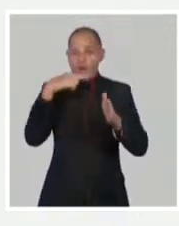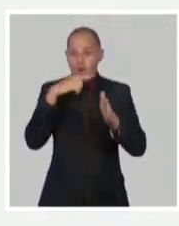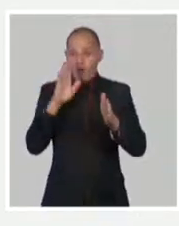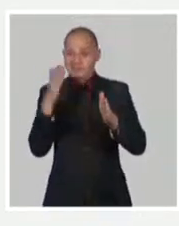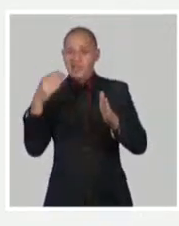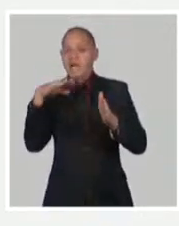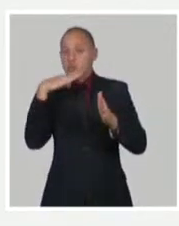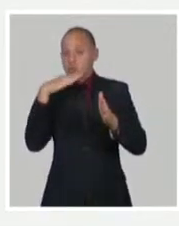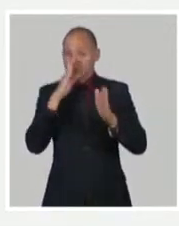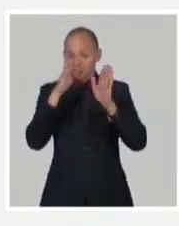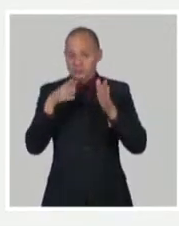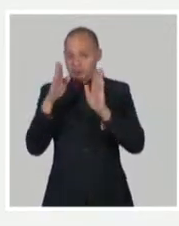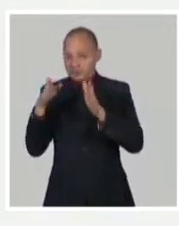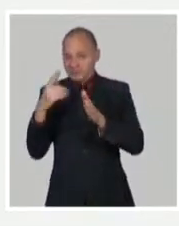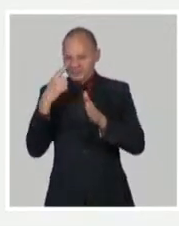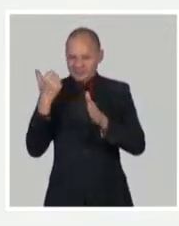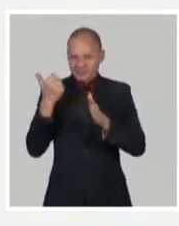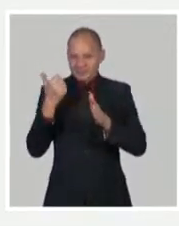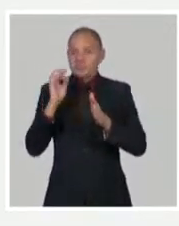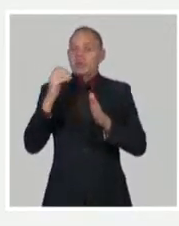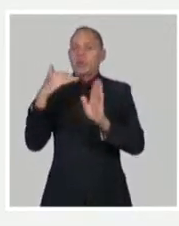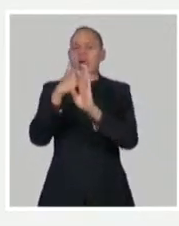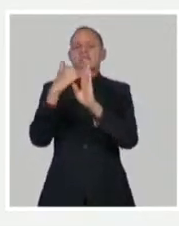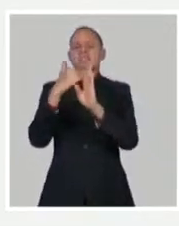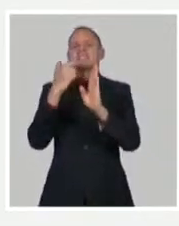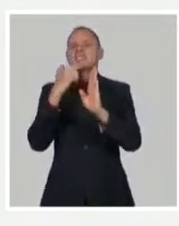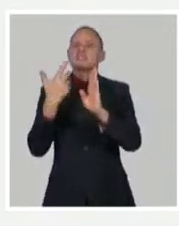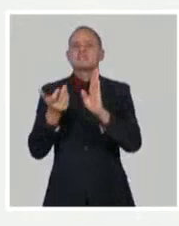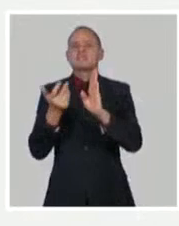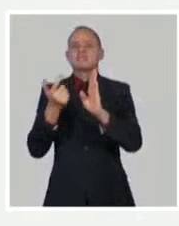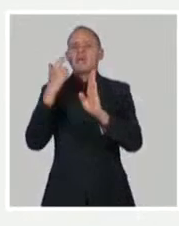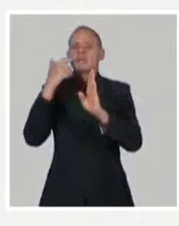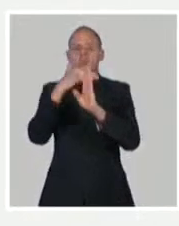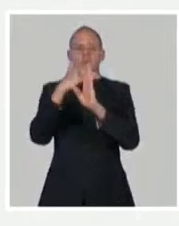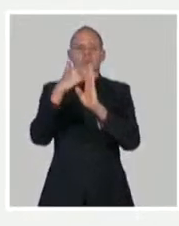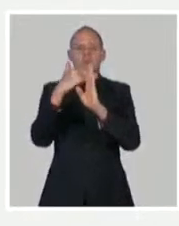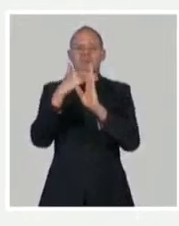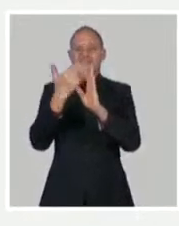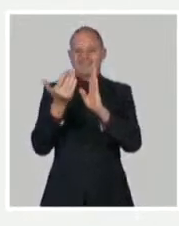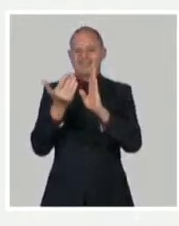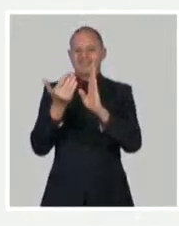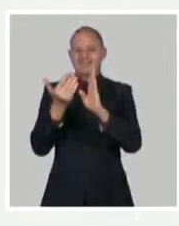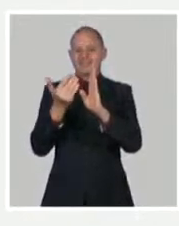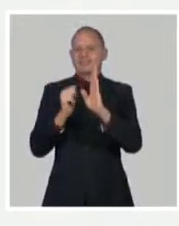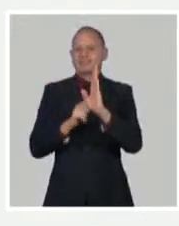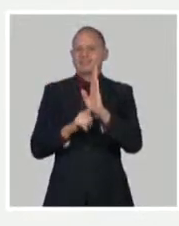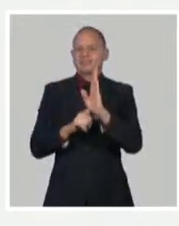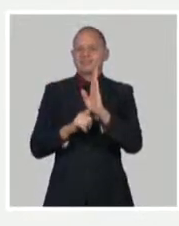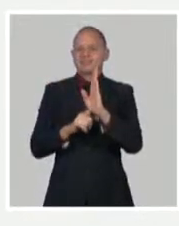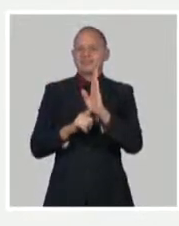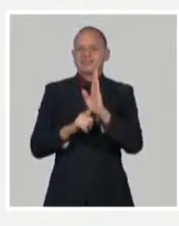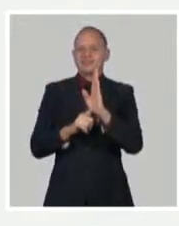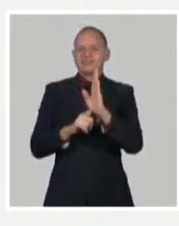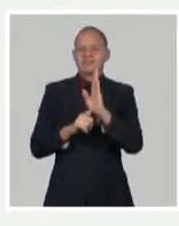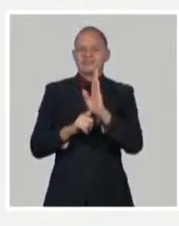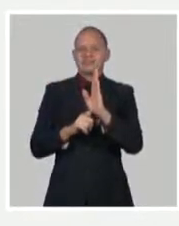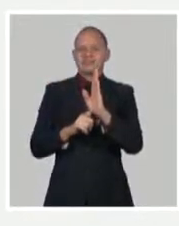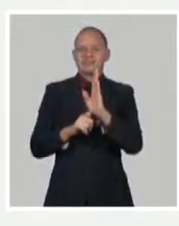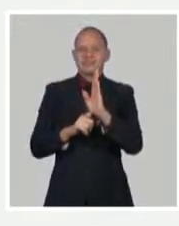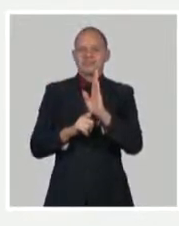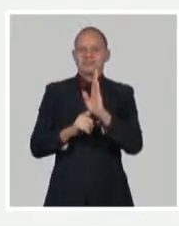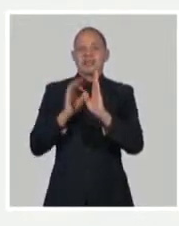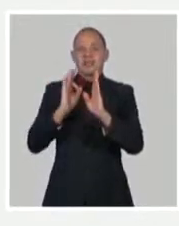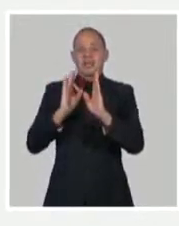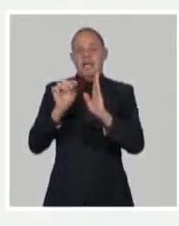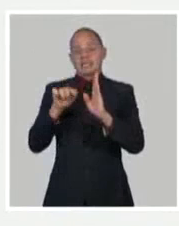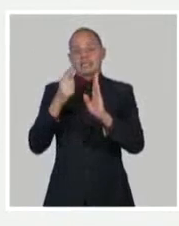que tienen que ver, o sea, la media, que es la raya, está cerca de la raya convaleciente, y bueno, por lo tanto, consideramos